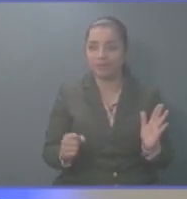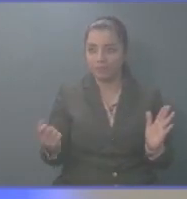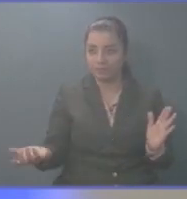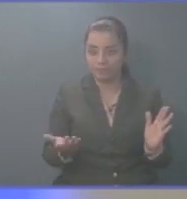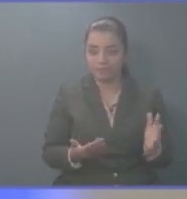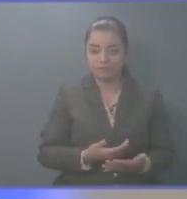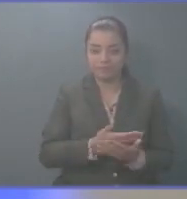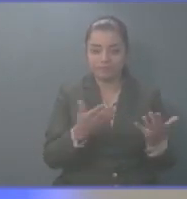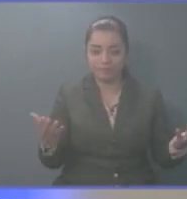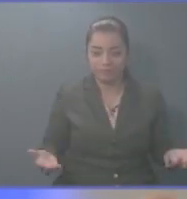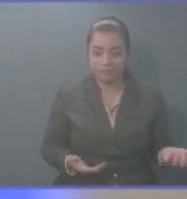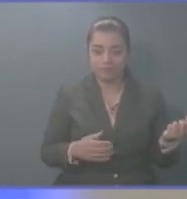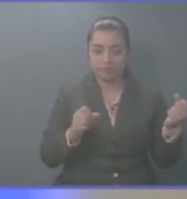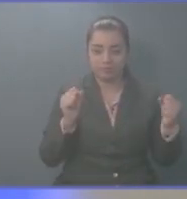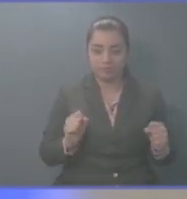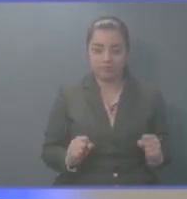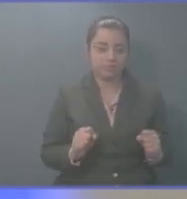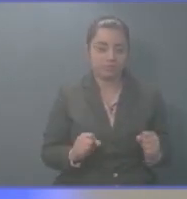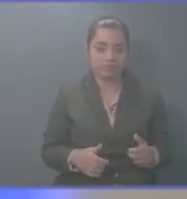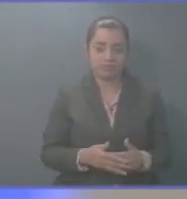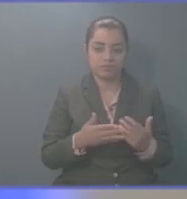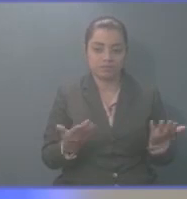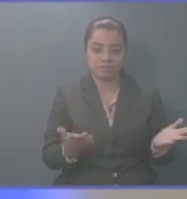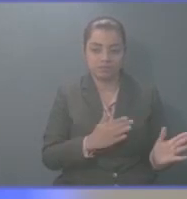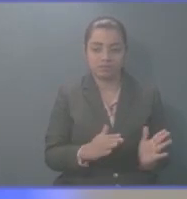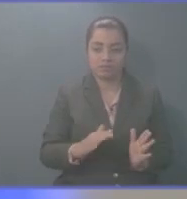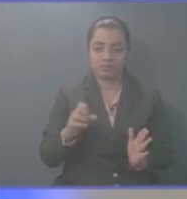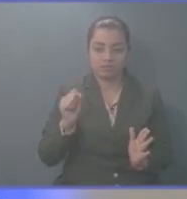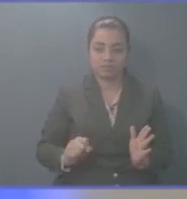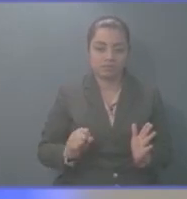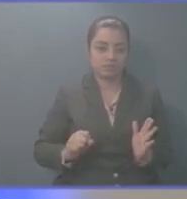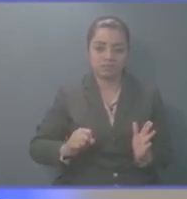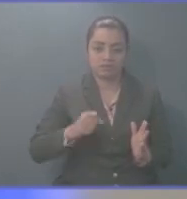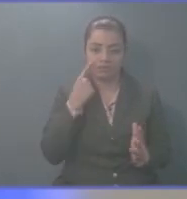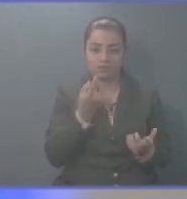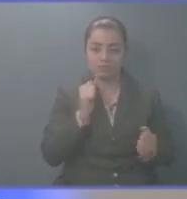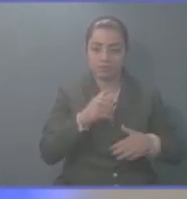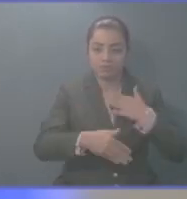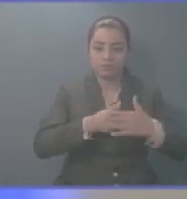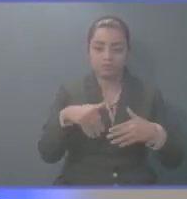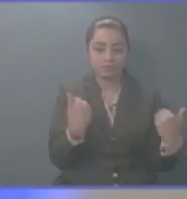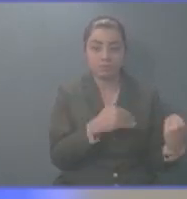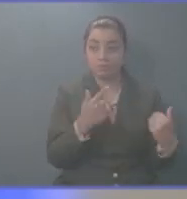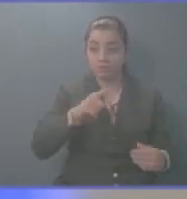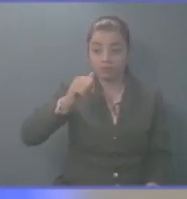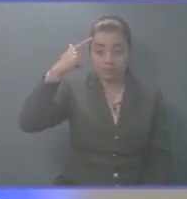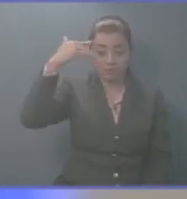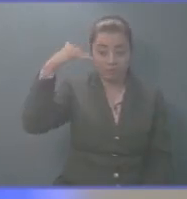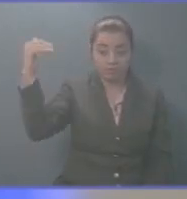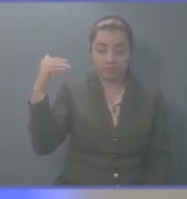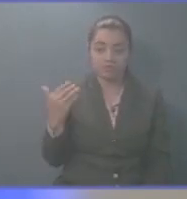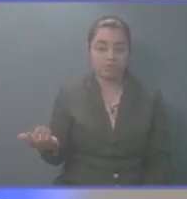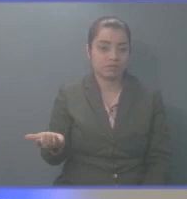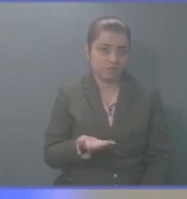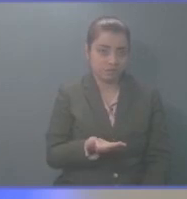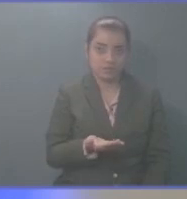no bajo la premisa de que va a llegar a quejarse de sus antecesores. Si obviamente si alguien se mete a la política es porque sabe que hay